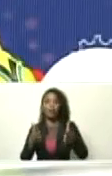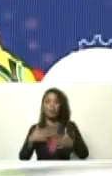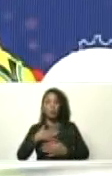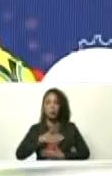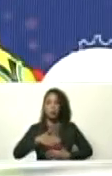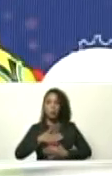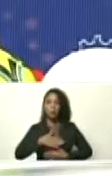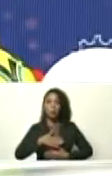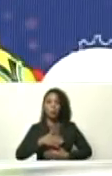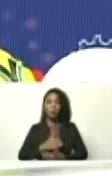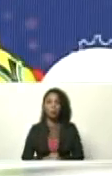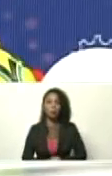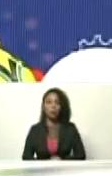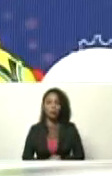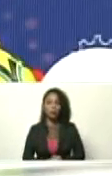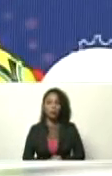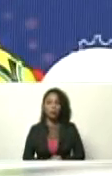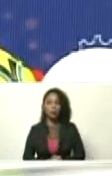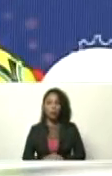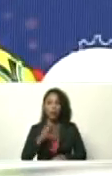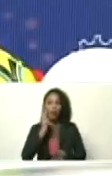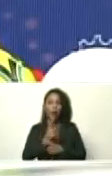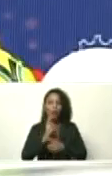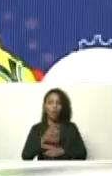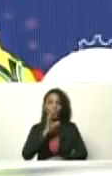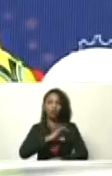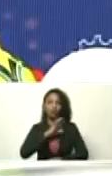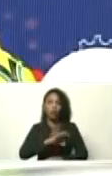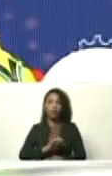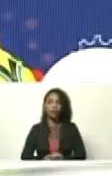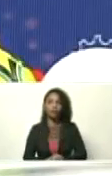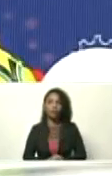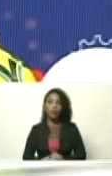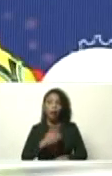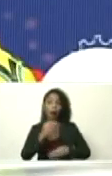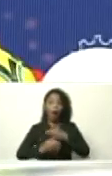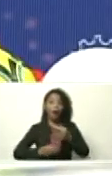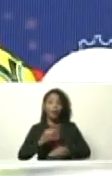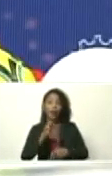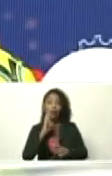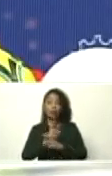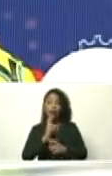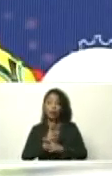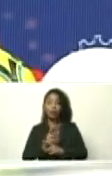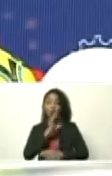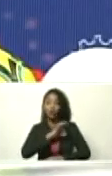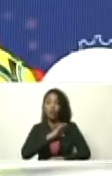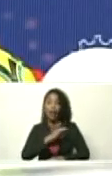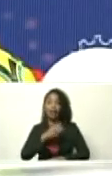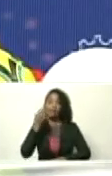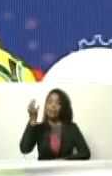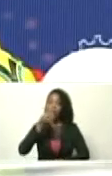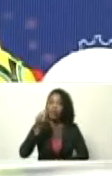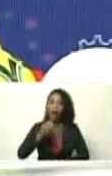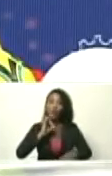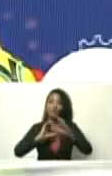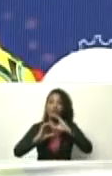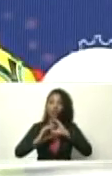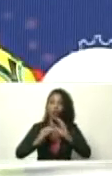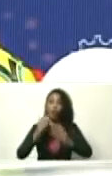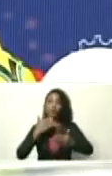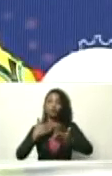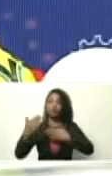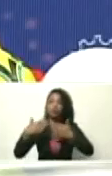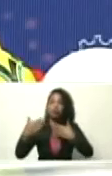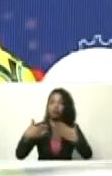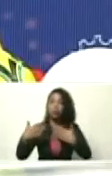satisfacción en las redes sociales, ¿mm? Crear redes de verdad, de comunicación, de intercambio, de